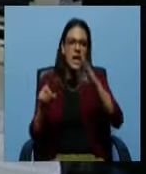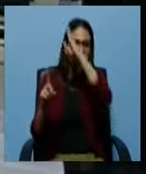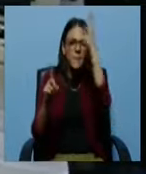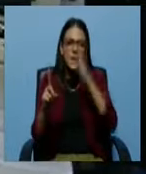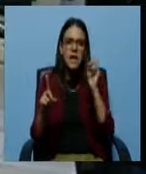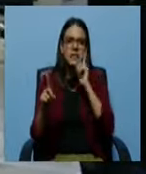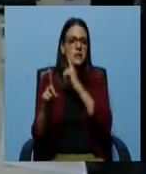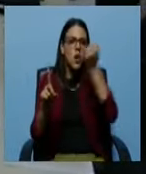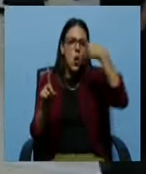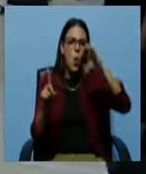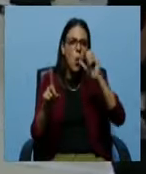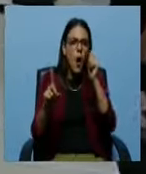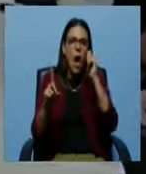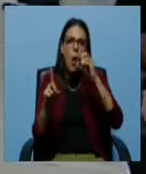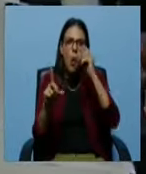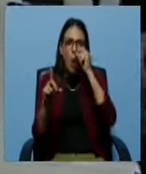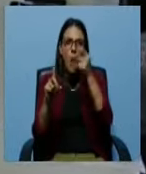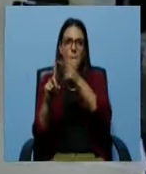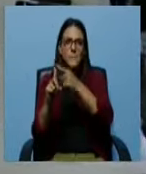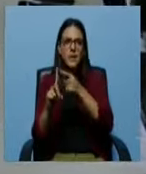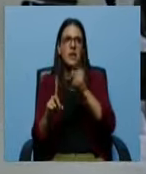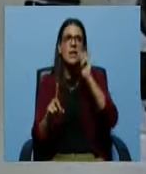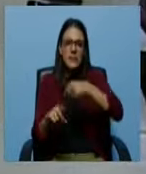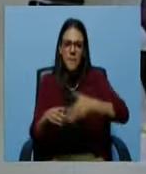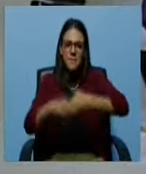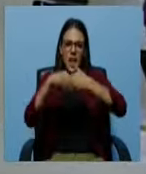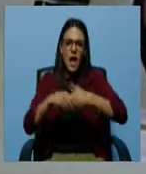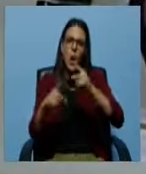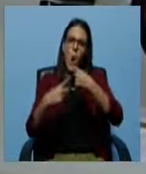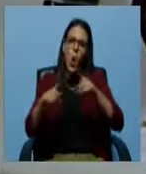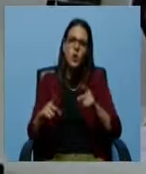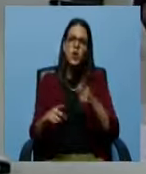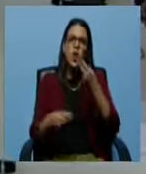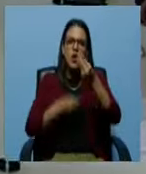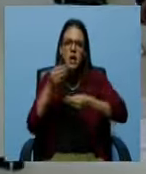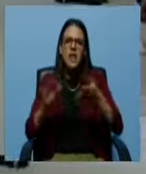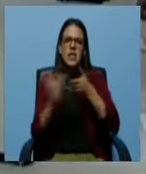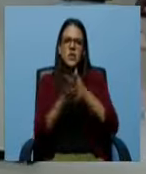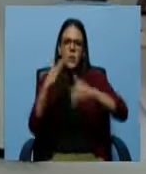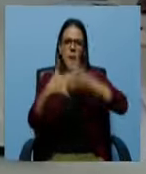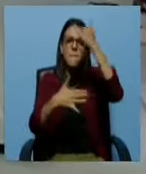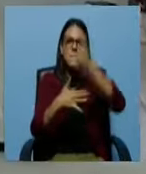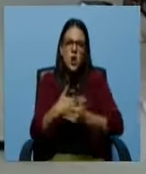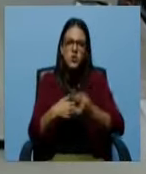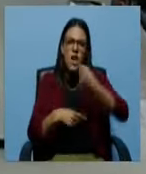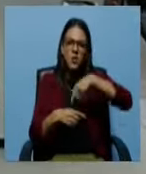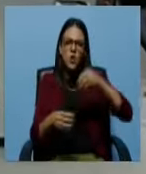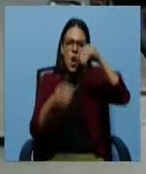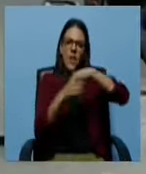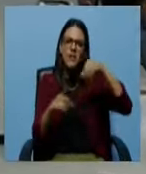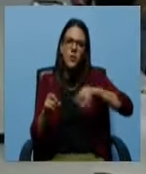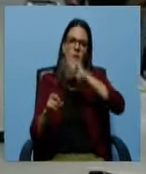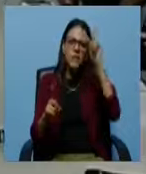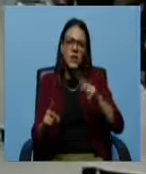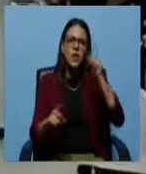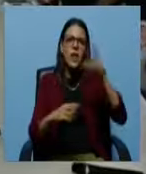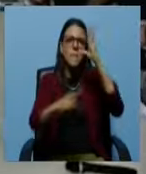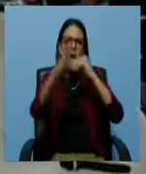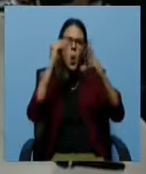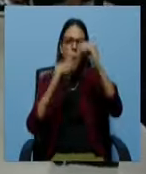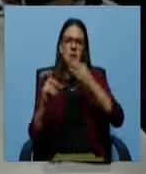Joao Pedro Agustini Stedile, quien lleva a cabo pues estos proyectos en nuestro país. Conversa el jefe de